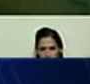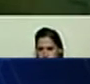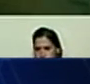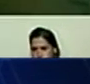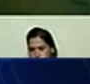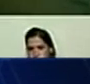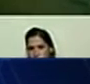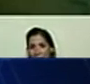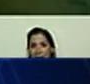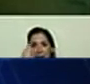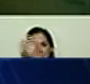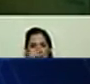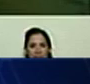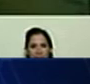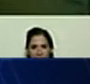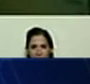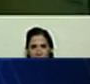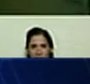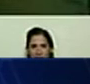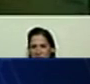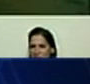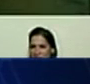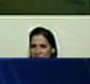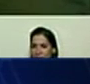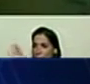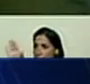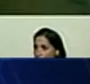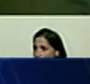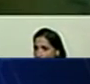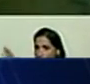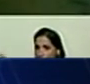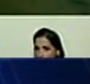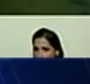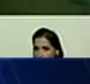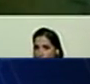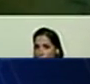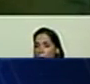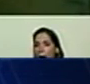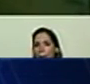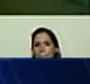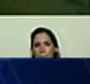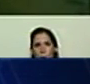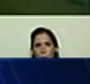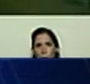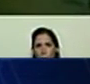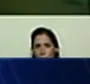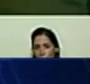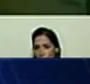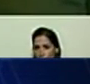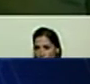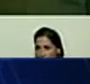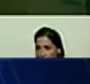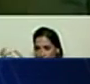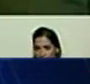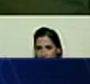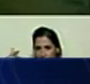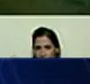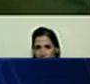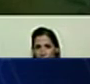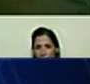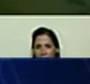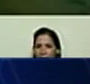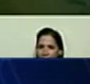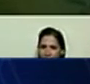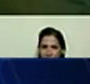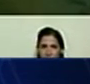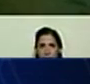que asumen posiciones serviles ante el aparente apoyo que reciben de este imperio para garantizar y